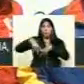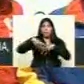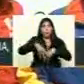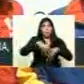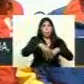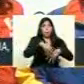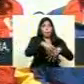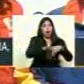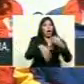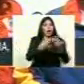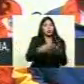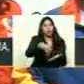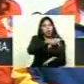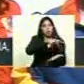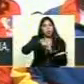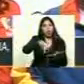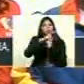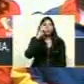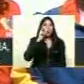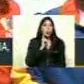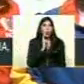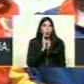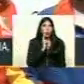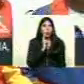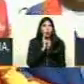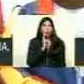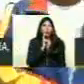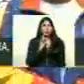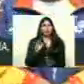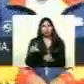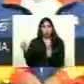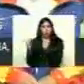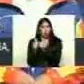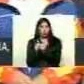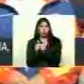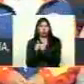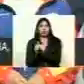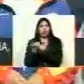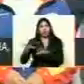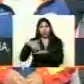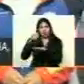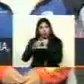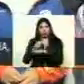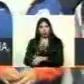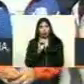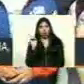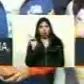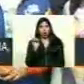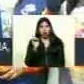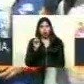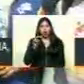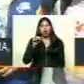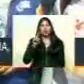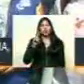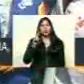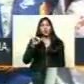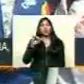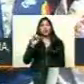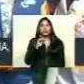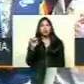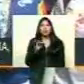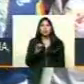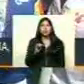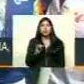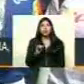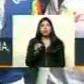Juan hasta la Plaza Bolívar de este municipio. A mi lado se encuentra la directora de Prevención del Delito, Nuris Perosa, quien nos dará detalles